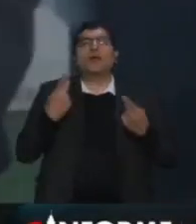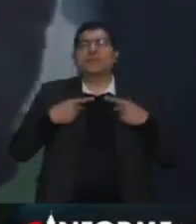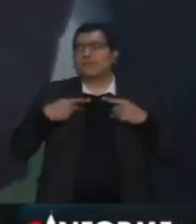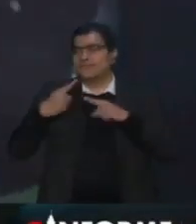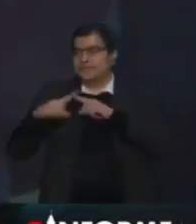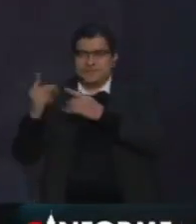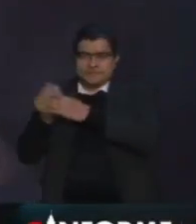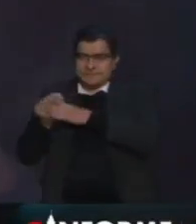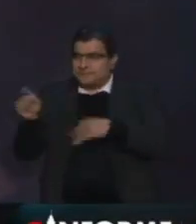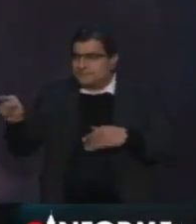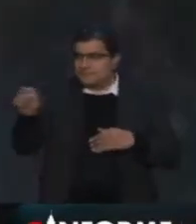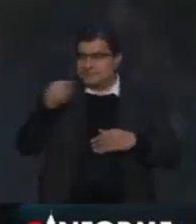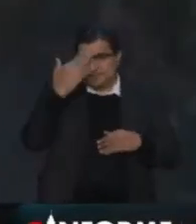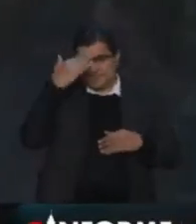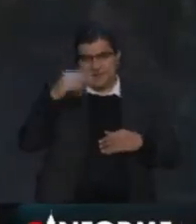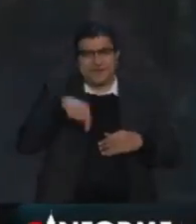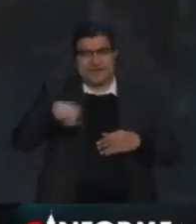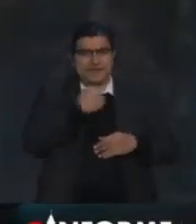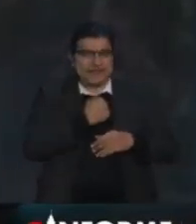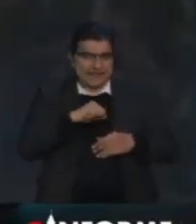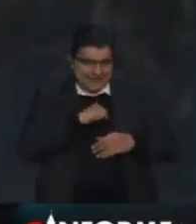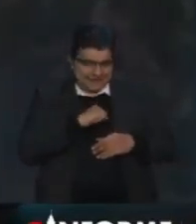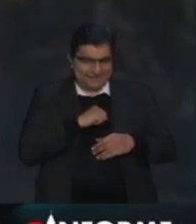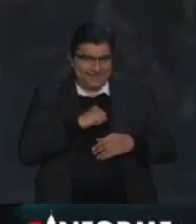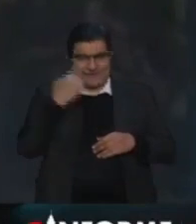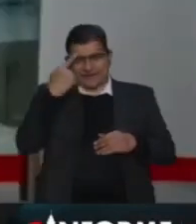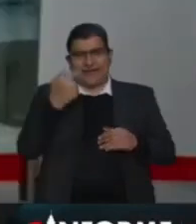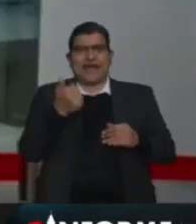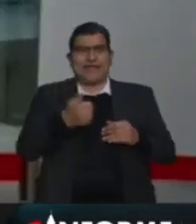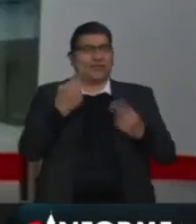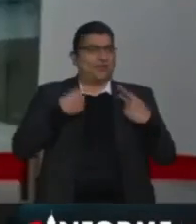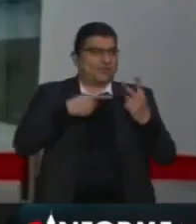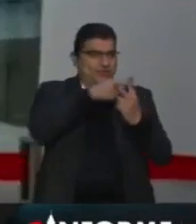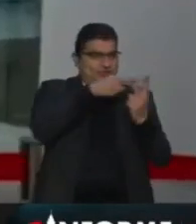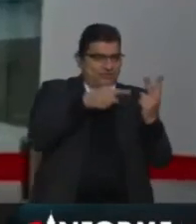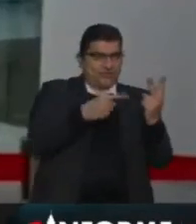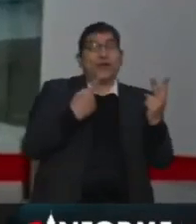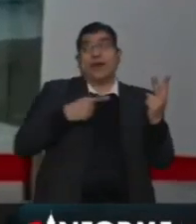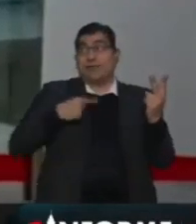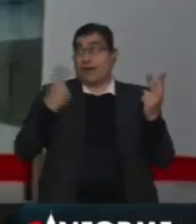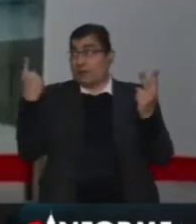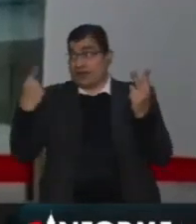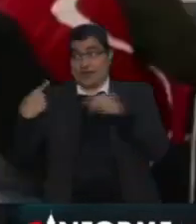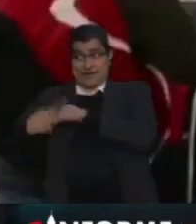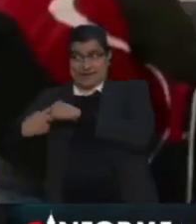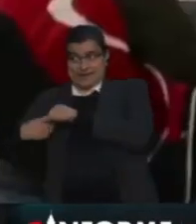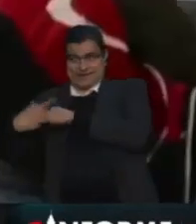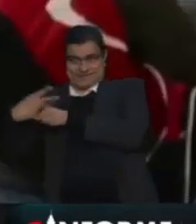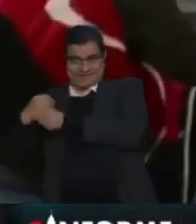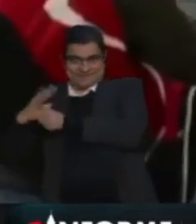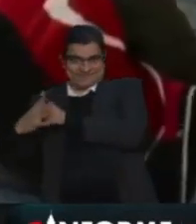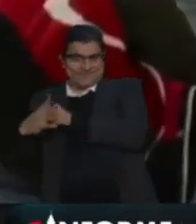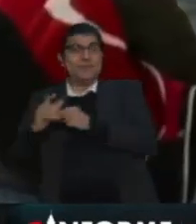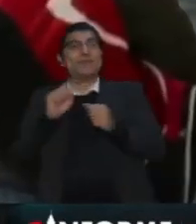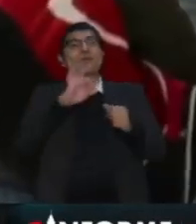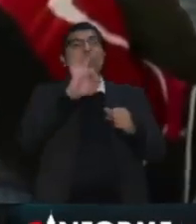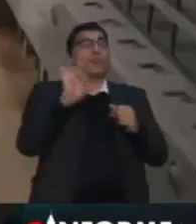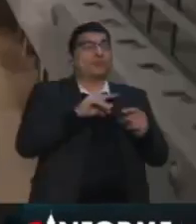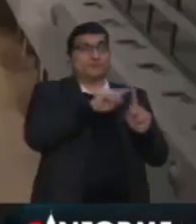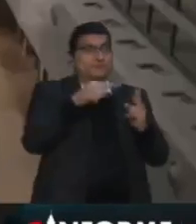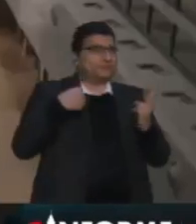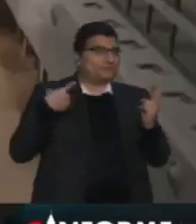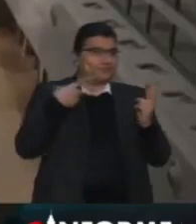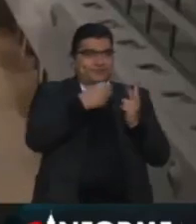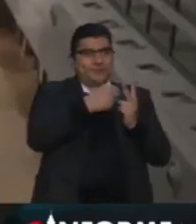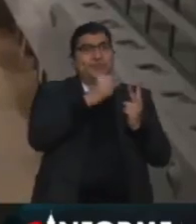Y nosotros ya sabemos en salud pública que por cada una persona infectada, el 20% de las personas que llegan son